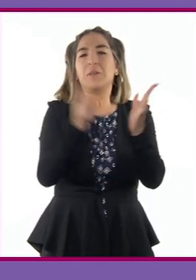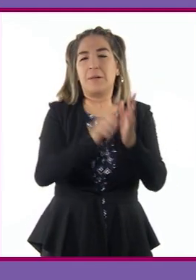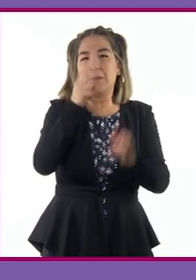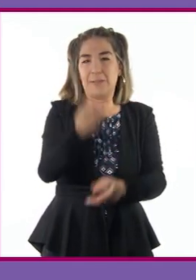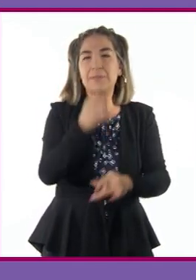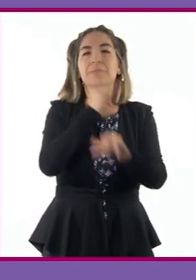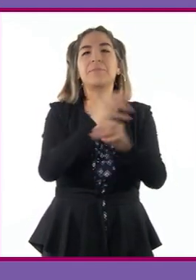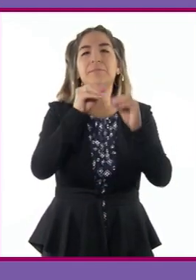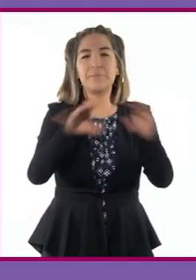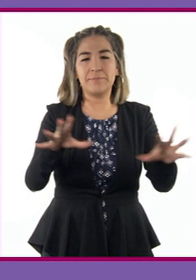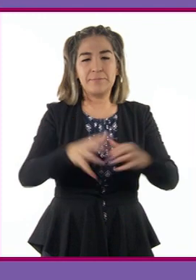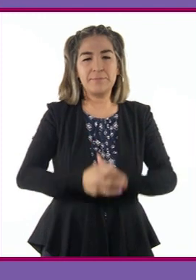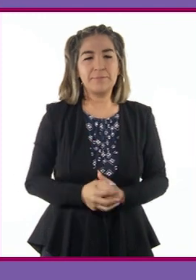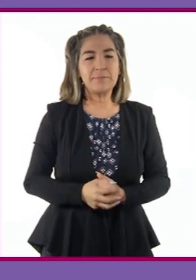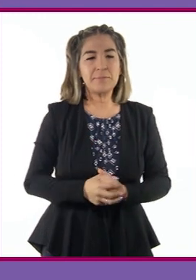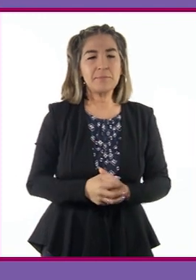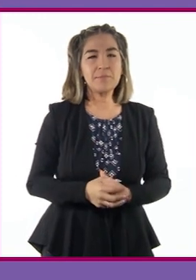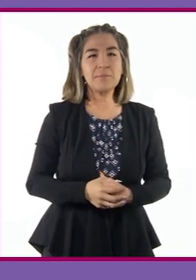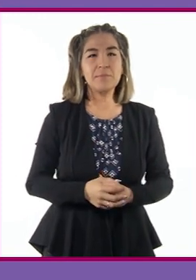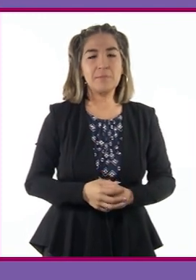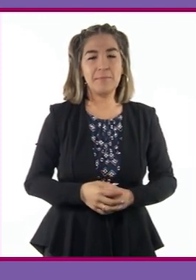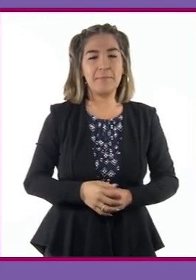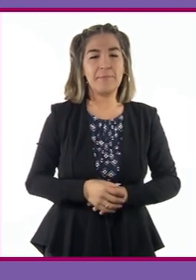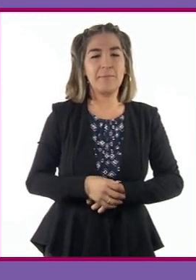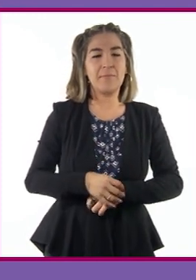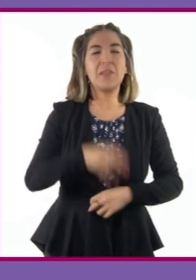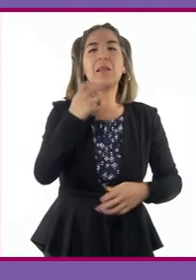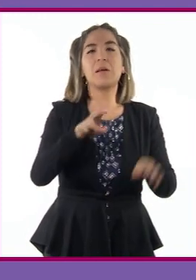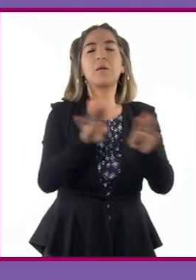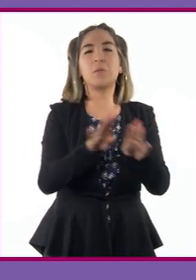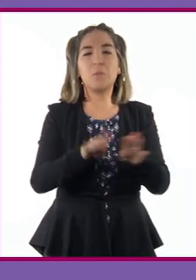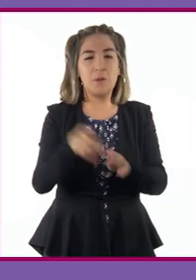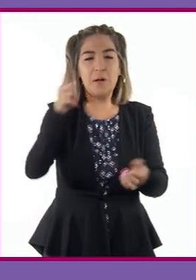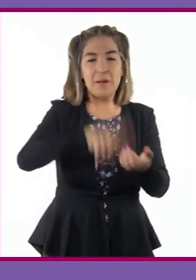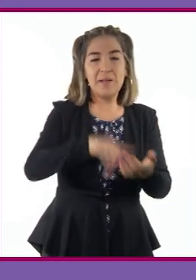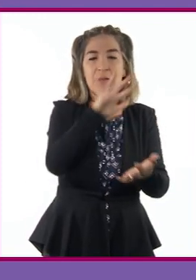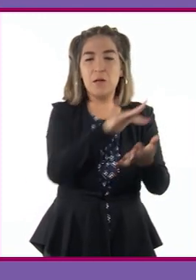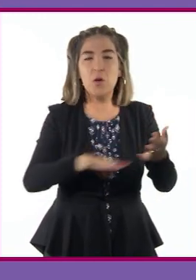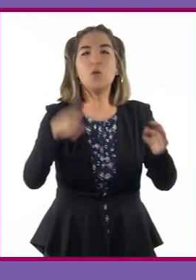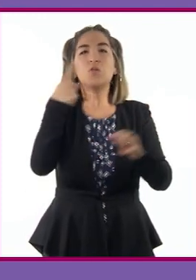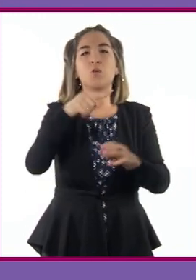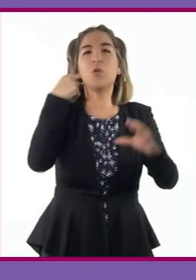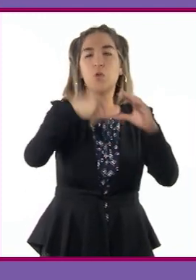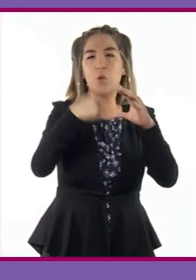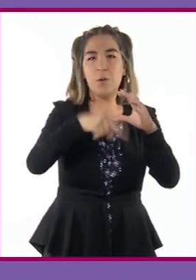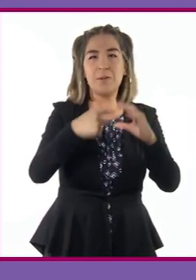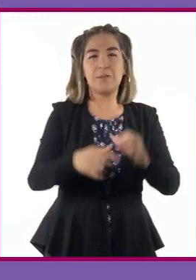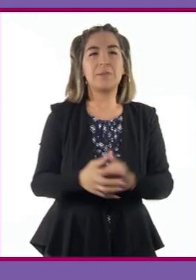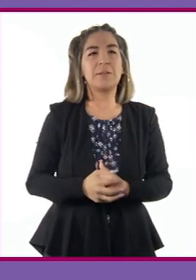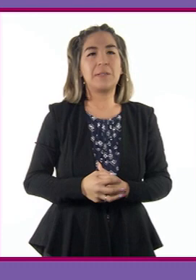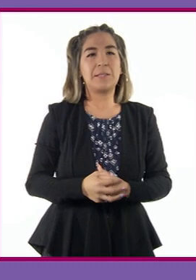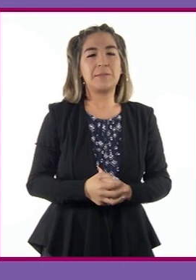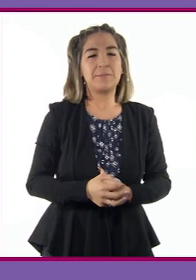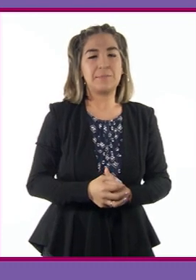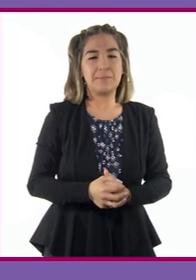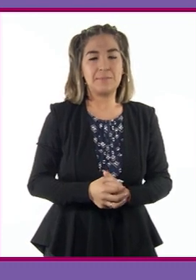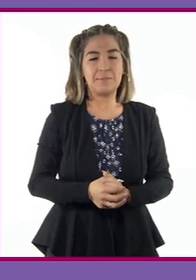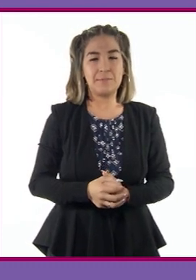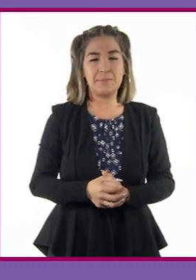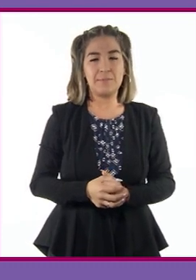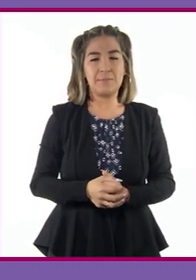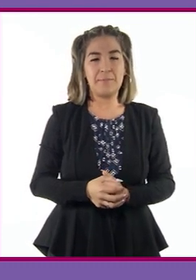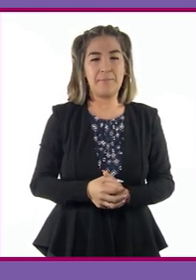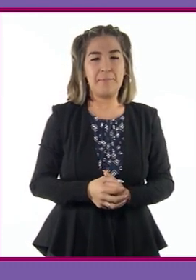que se presentan, ya sea en un escrito libre, en formato impreso o por correo electrónico. También se